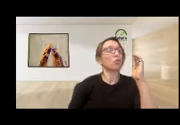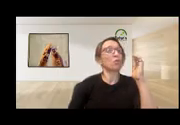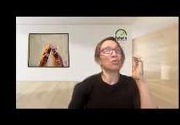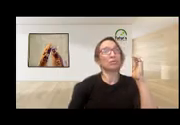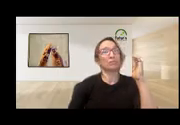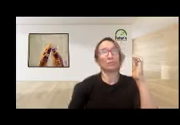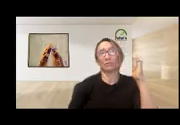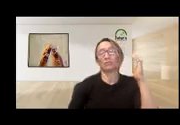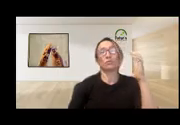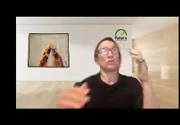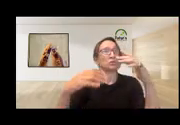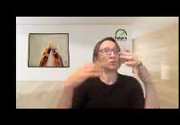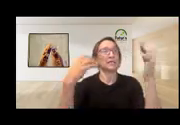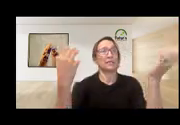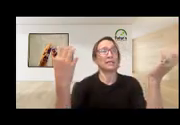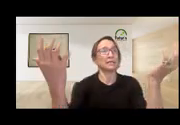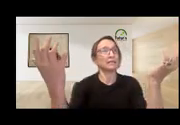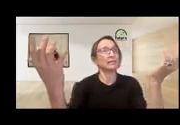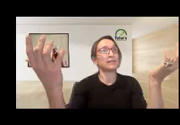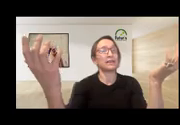también con